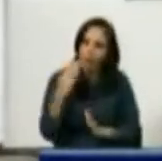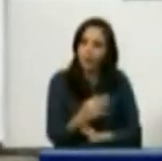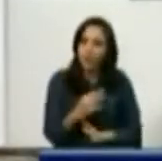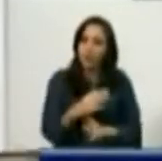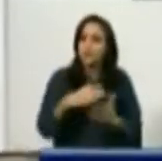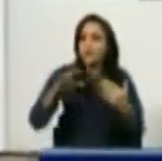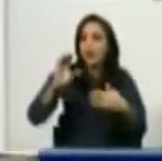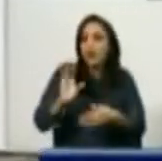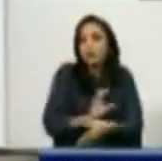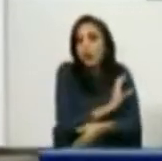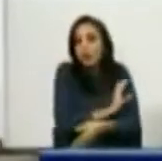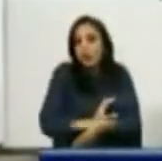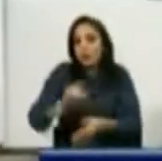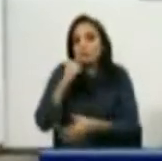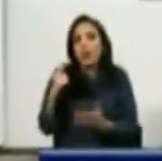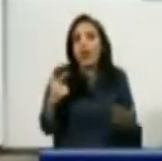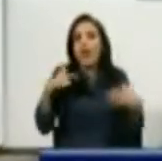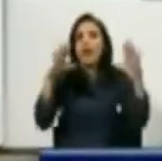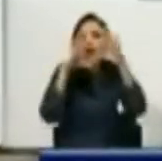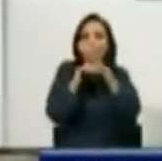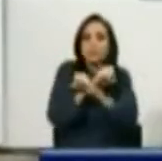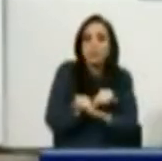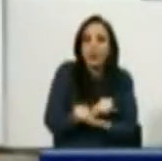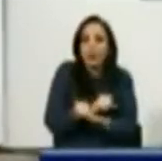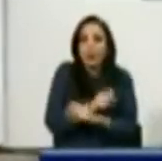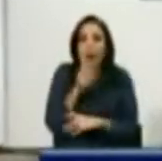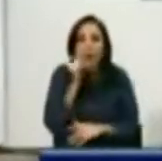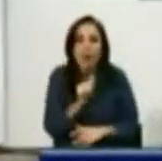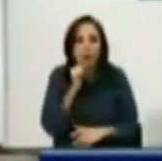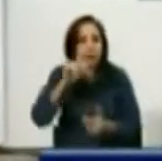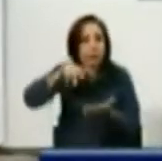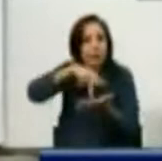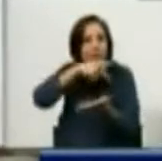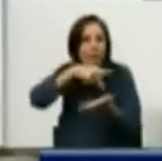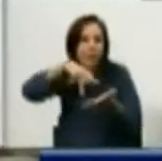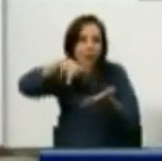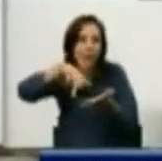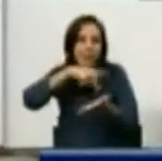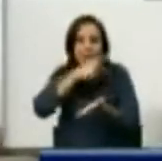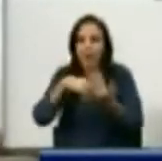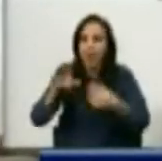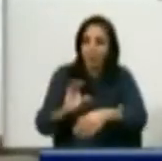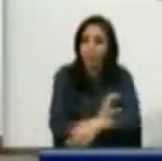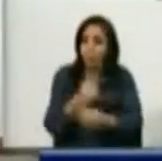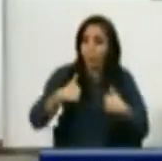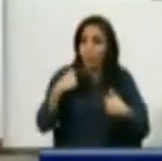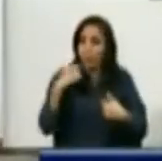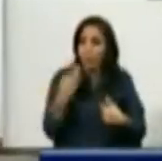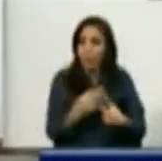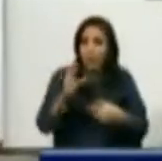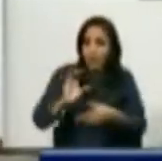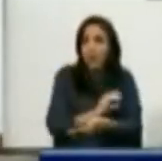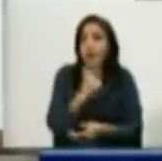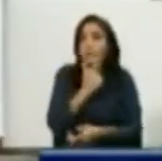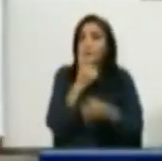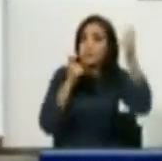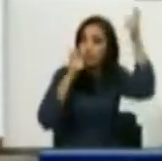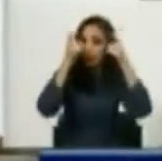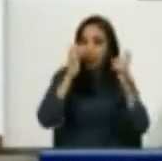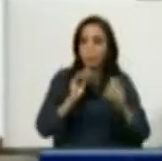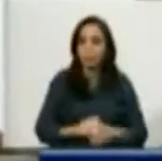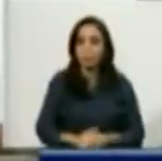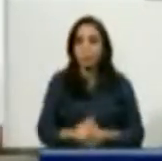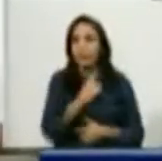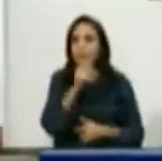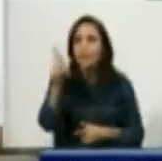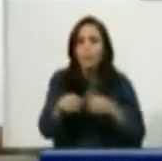lambada Fiebre de sábado por la noche John Travolta yo bailaba la Lambada compadre decía mi comandante Yadira también